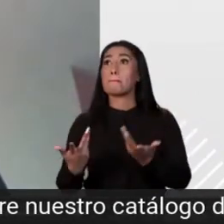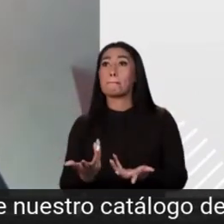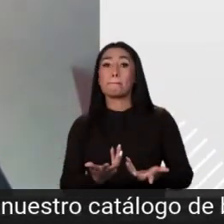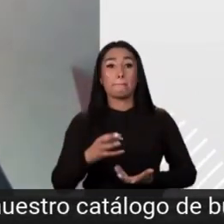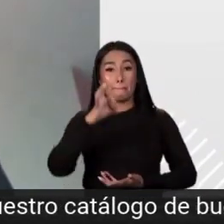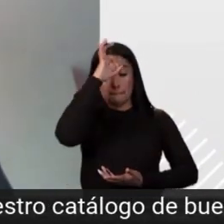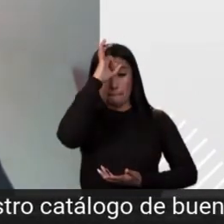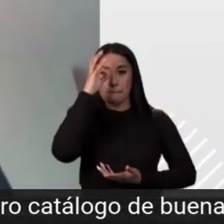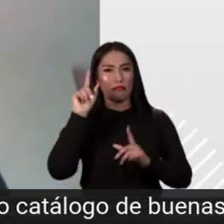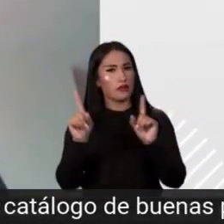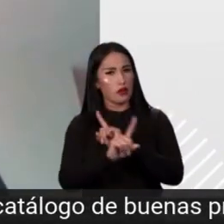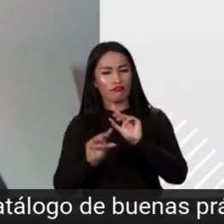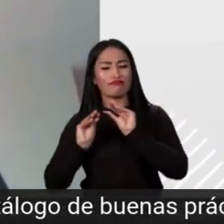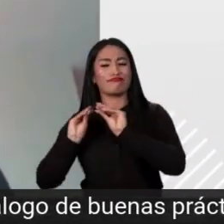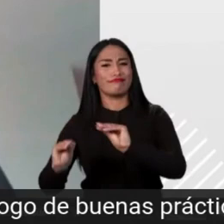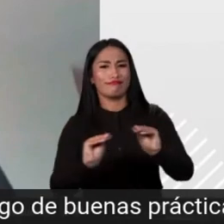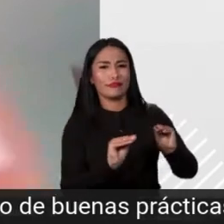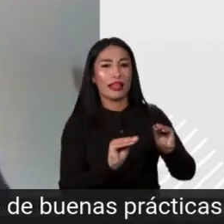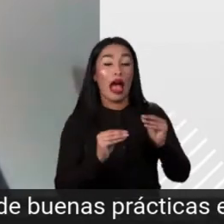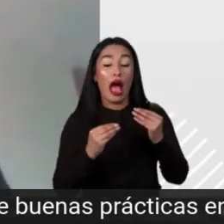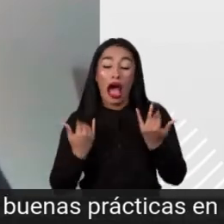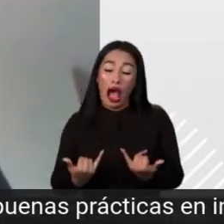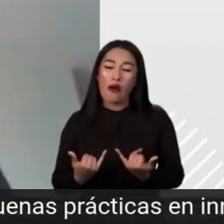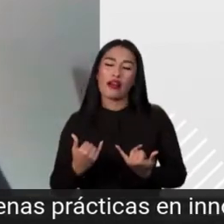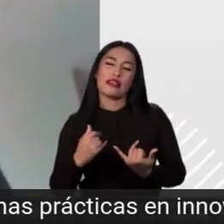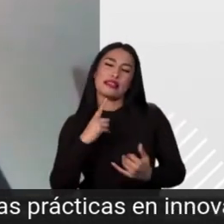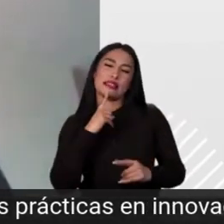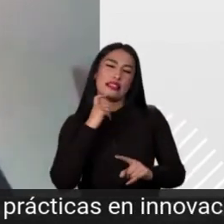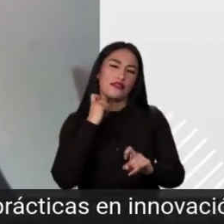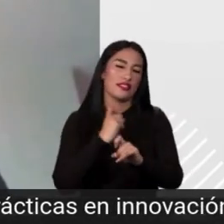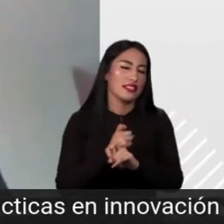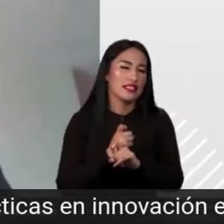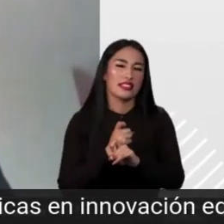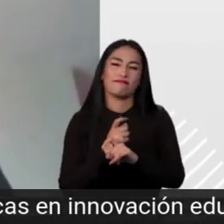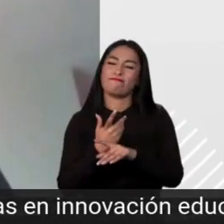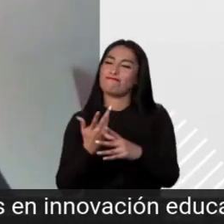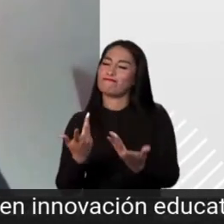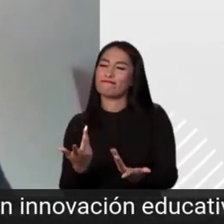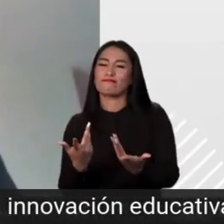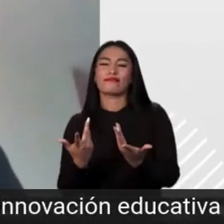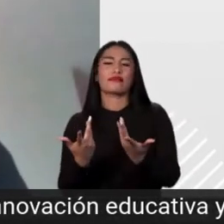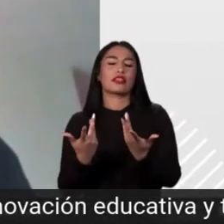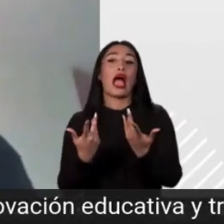es difícil en una época donde hay tercerización de algunas capacidades a través de